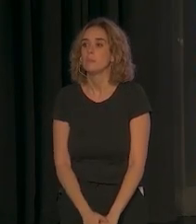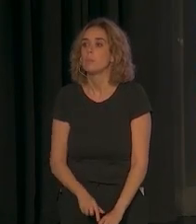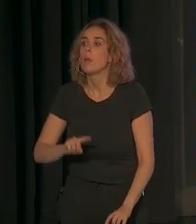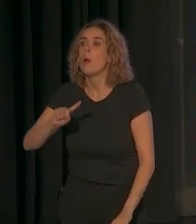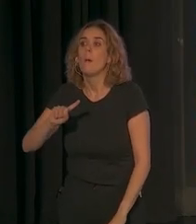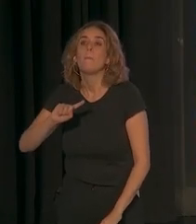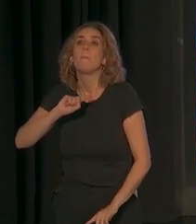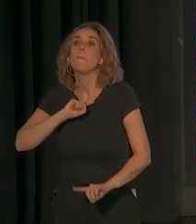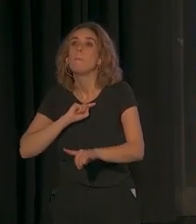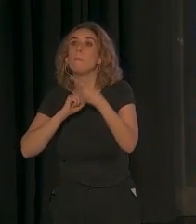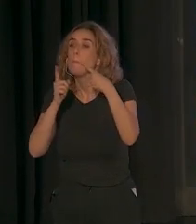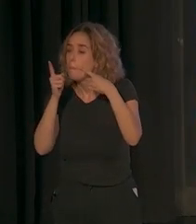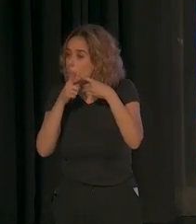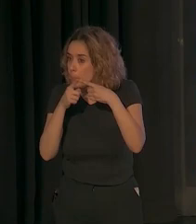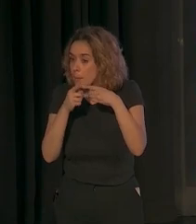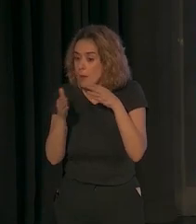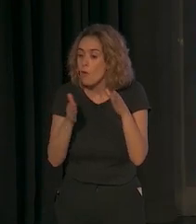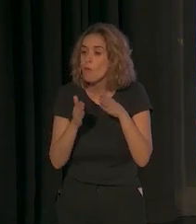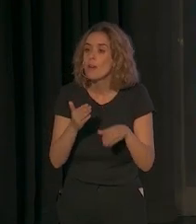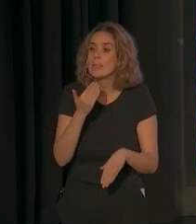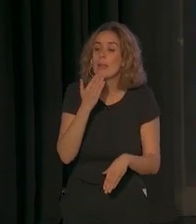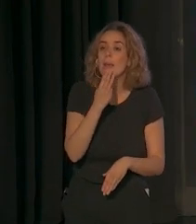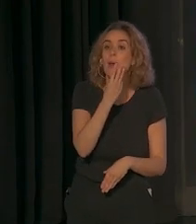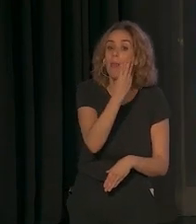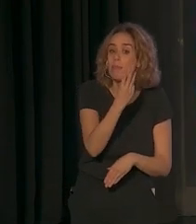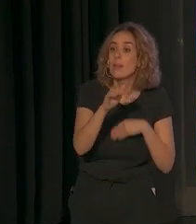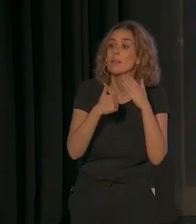primero llegó la fase de 3 a 5.